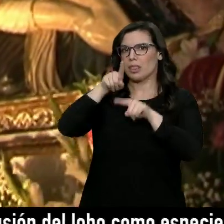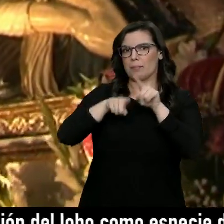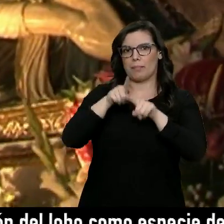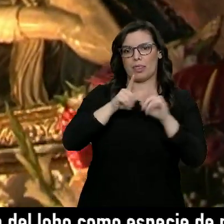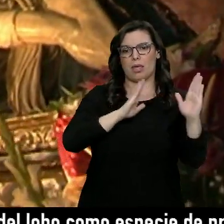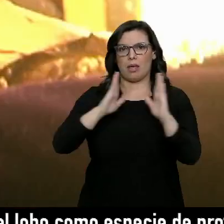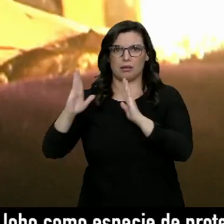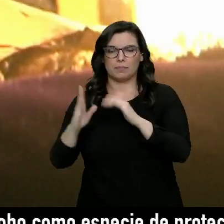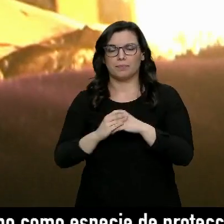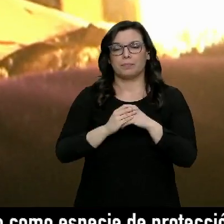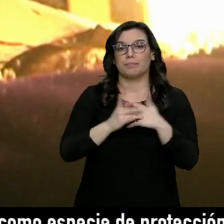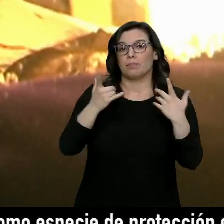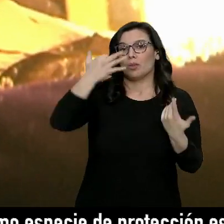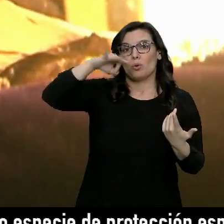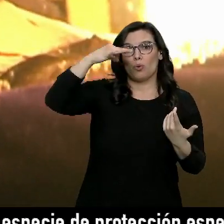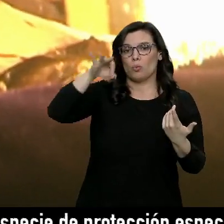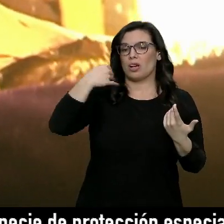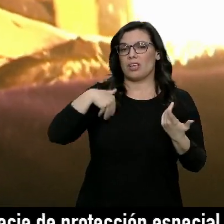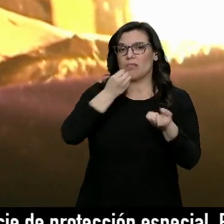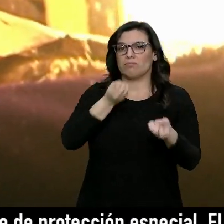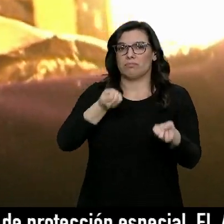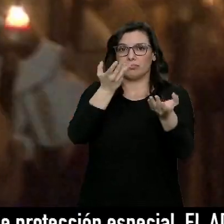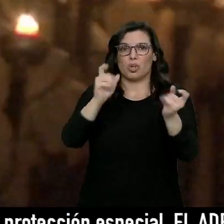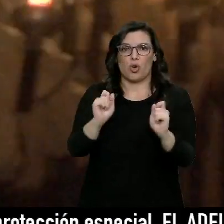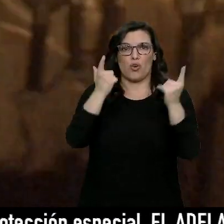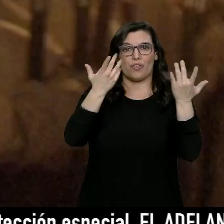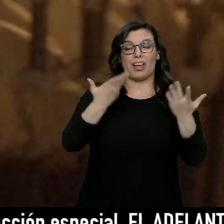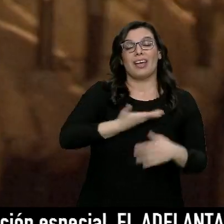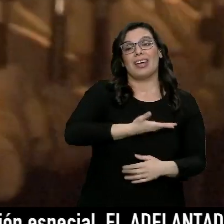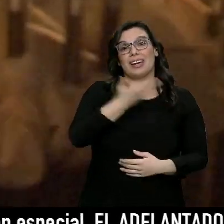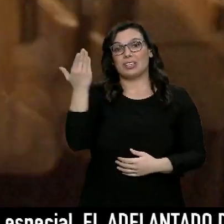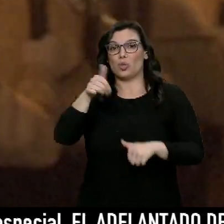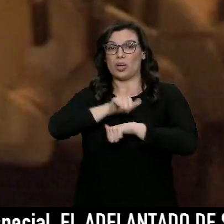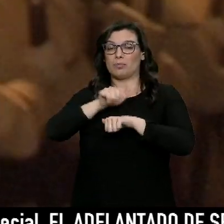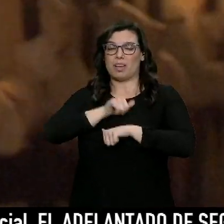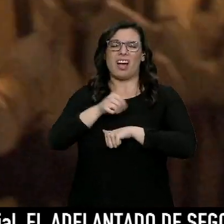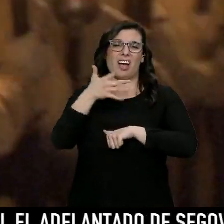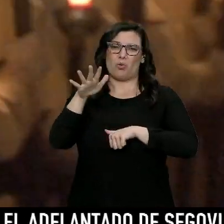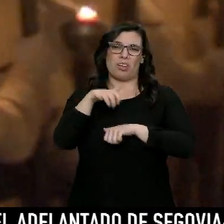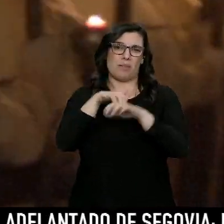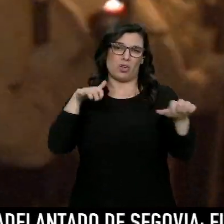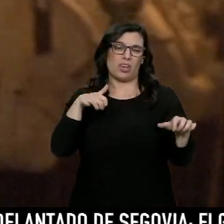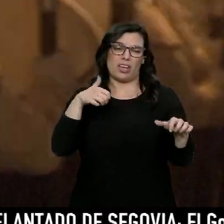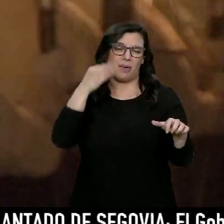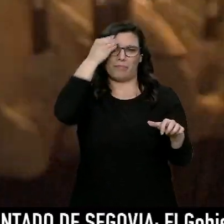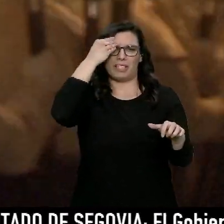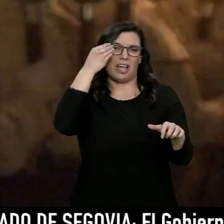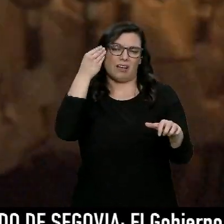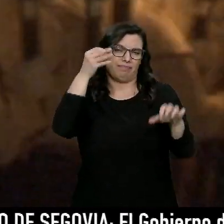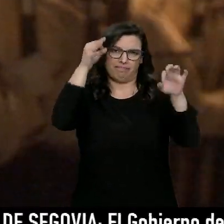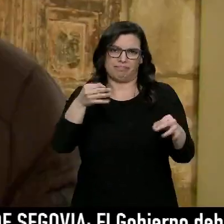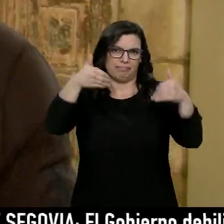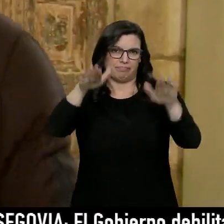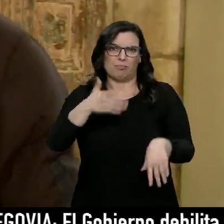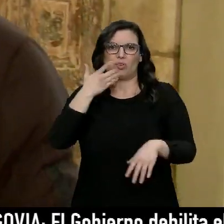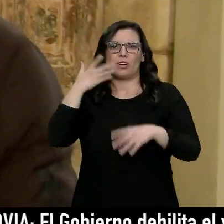vigentes. Es la única que se ha posicionado oficialmente. El resto espera, aunque en muchos casos prácticamente ya lo descartan. Es el caso de